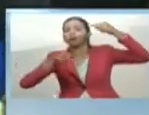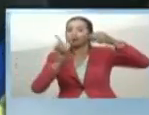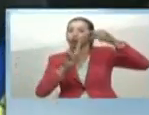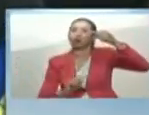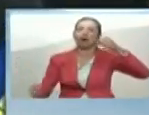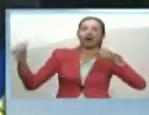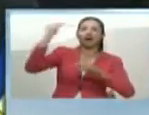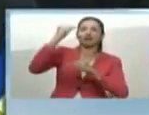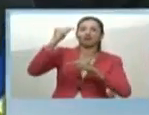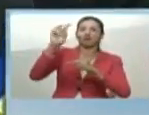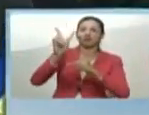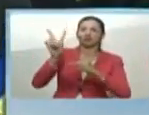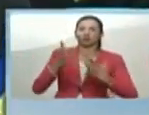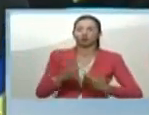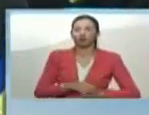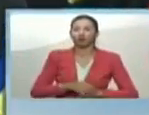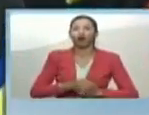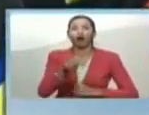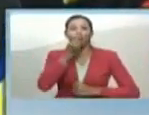derecho a la alimentación